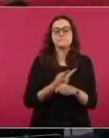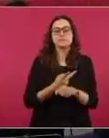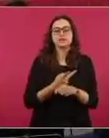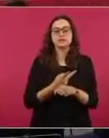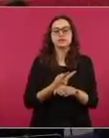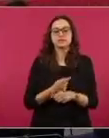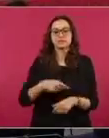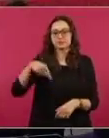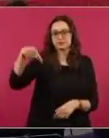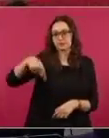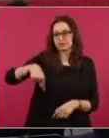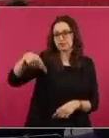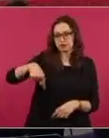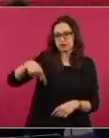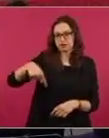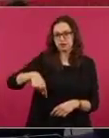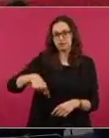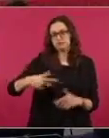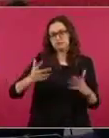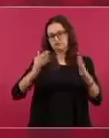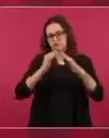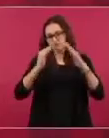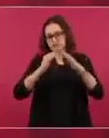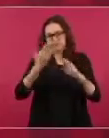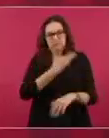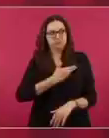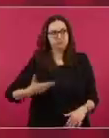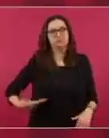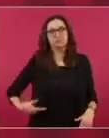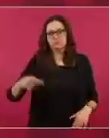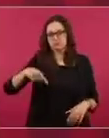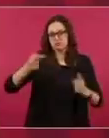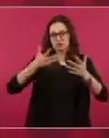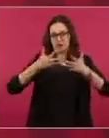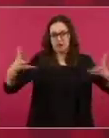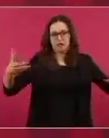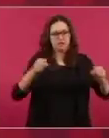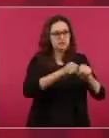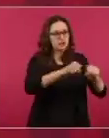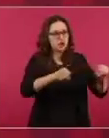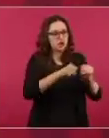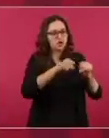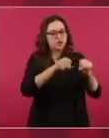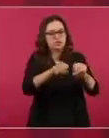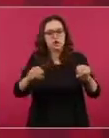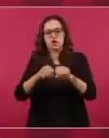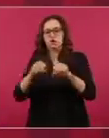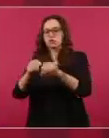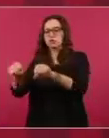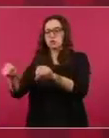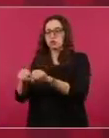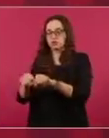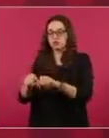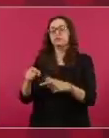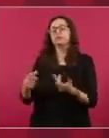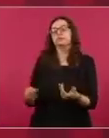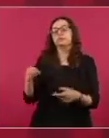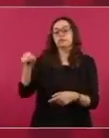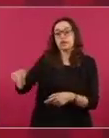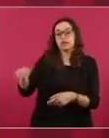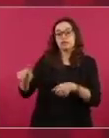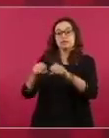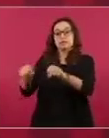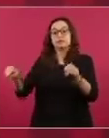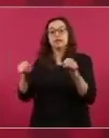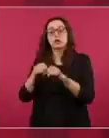funcionó o sesionaba el poder legislativo,